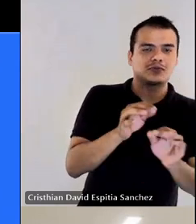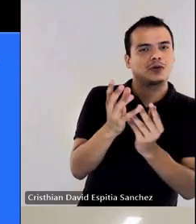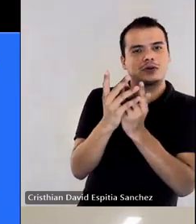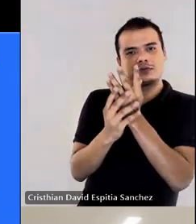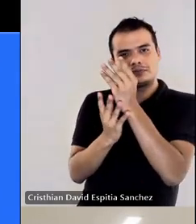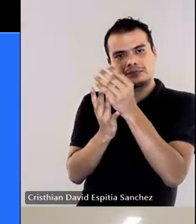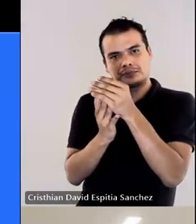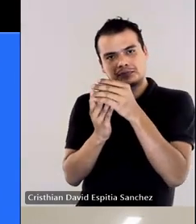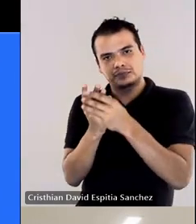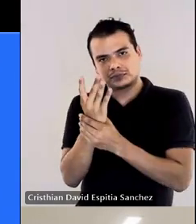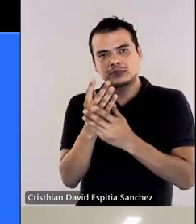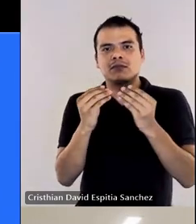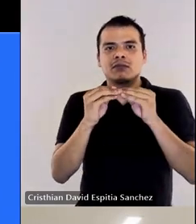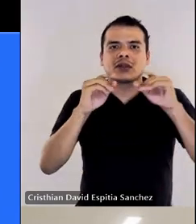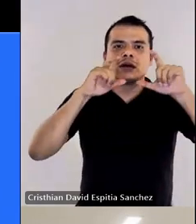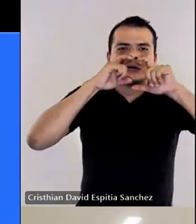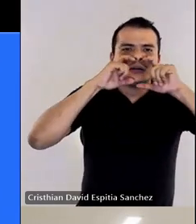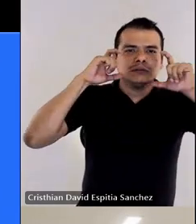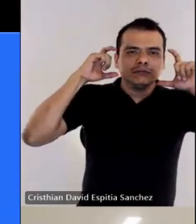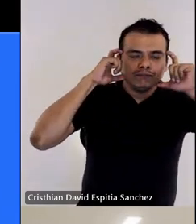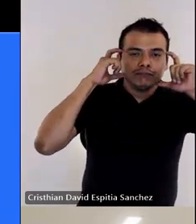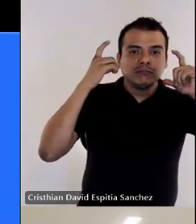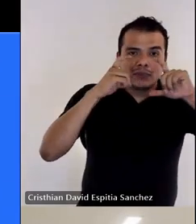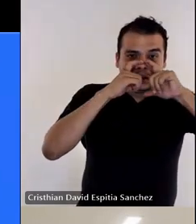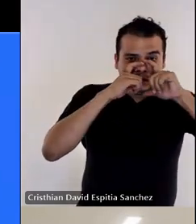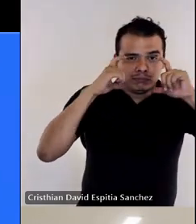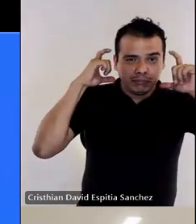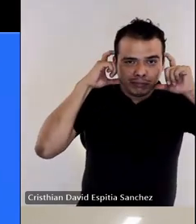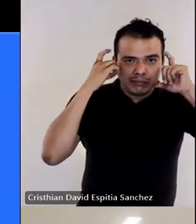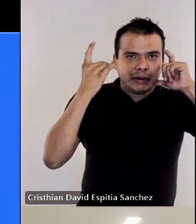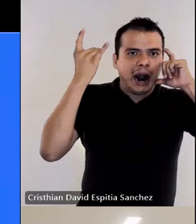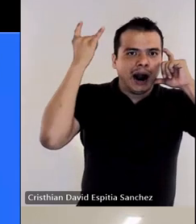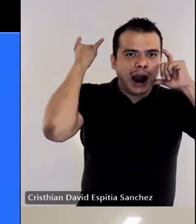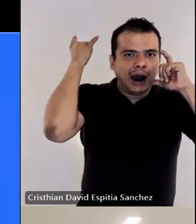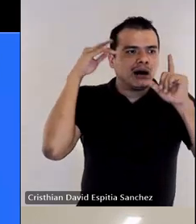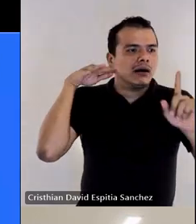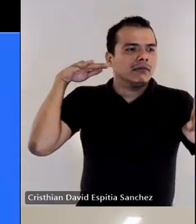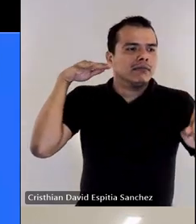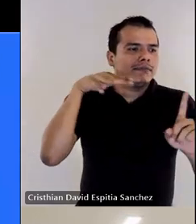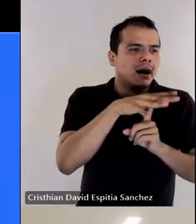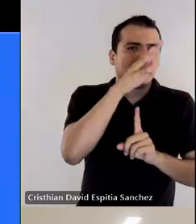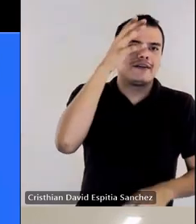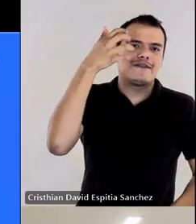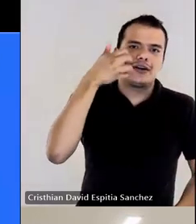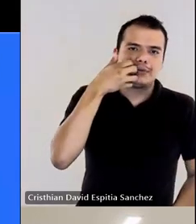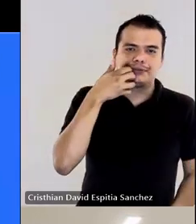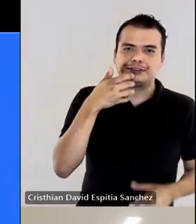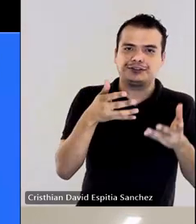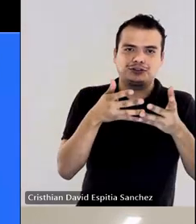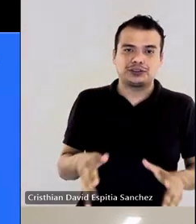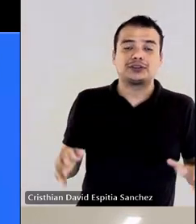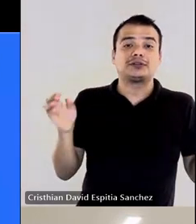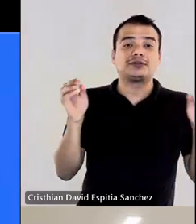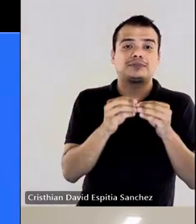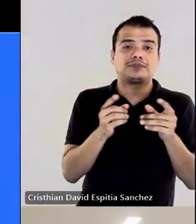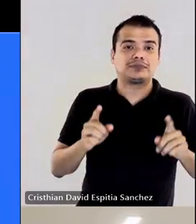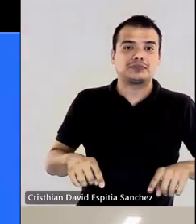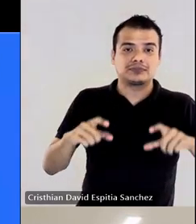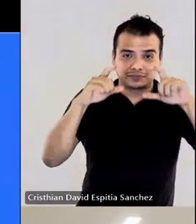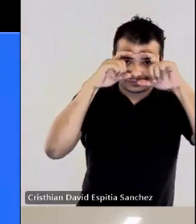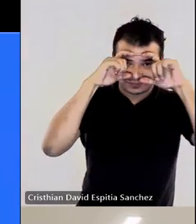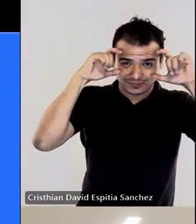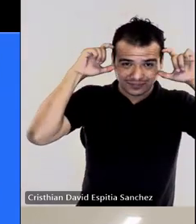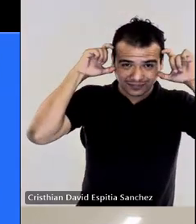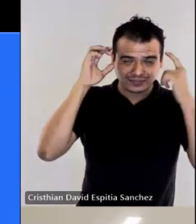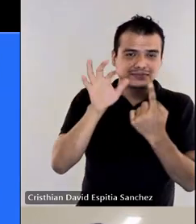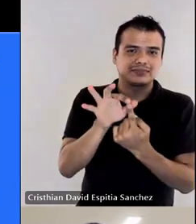tener tapabocas para evitar cualquier cruce de infección respiratoria y también portar unas monogafas para evitar el